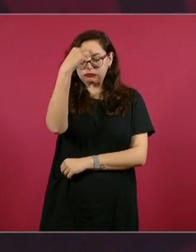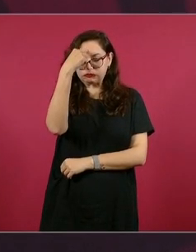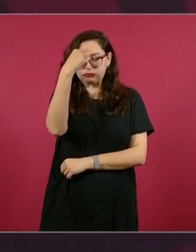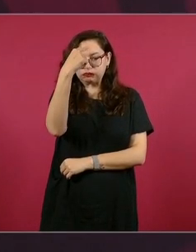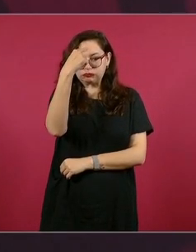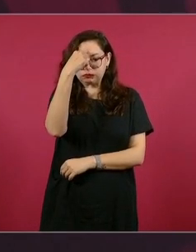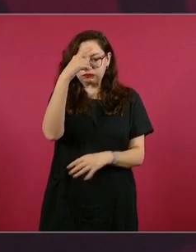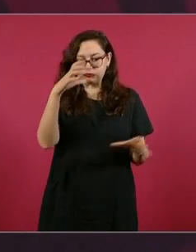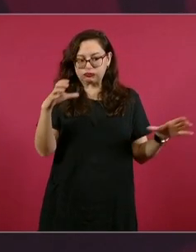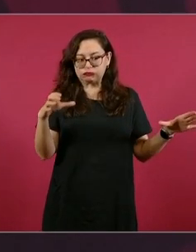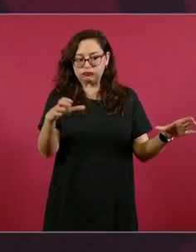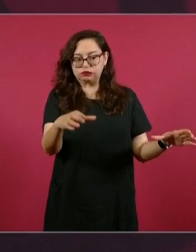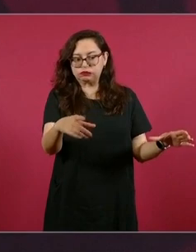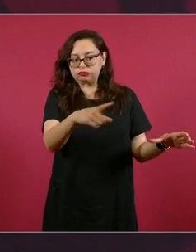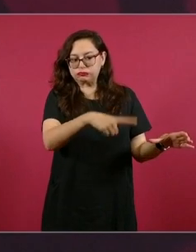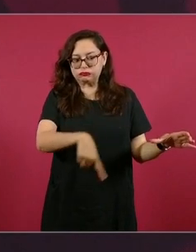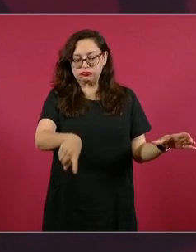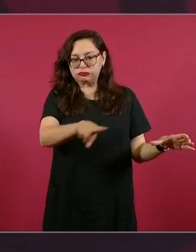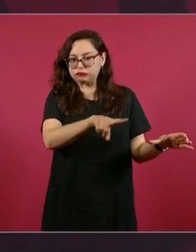siempre.